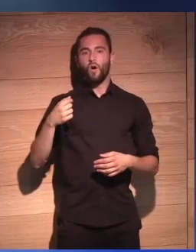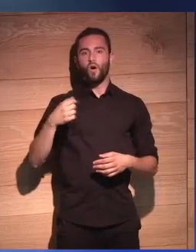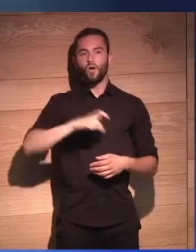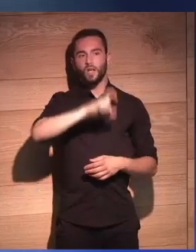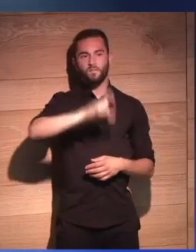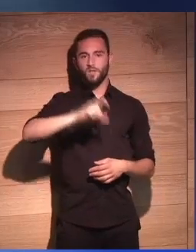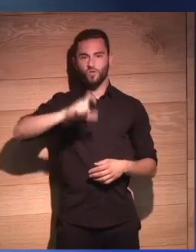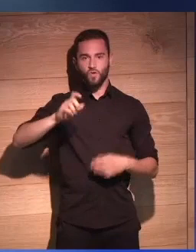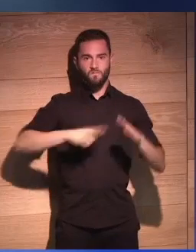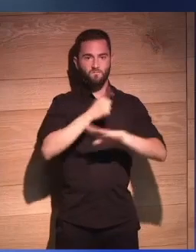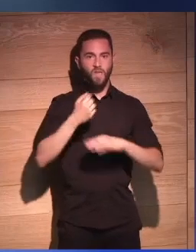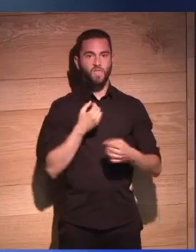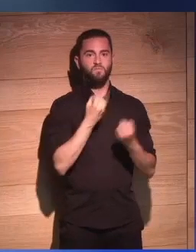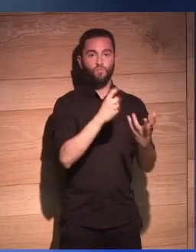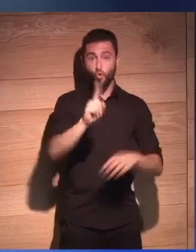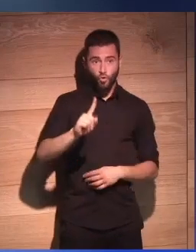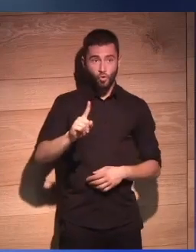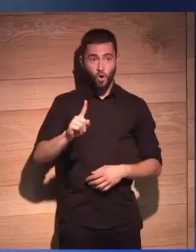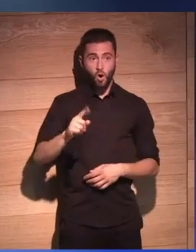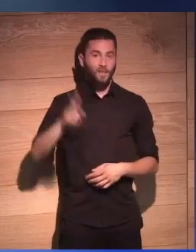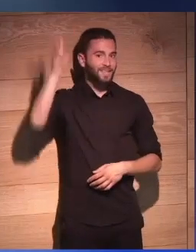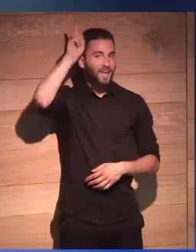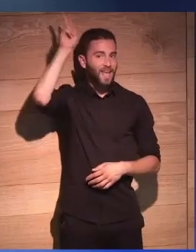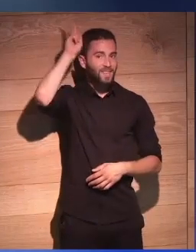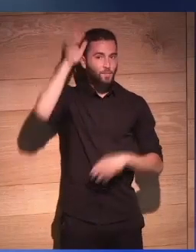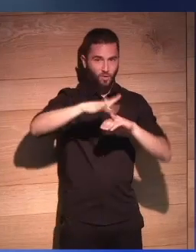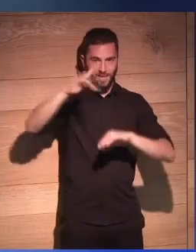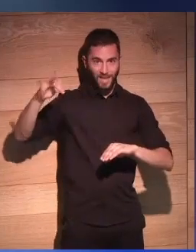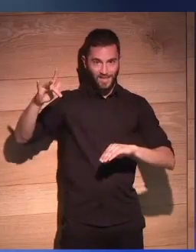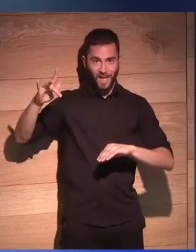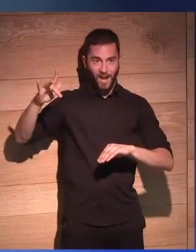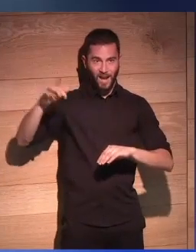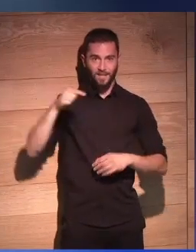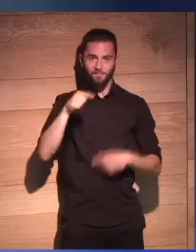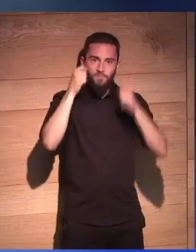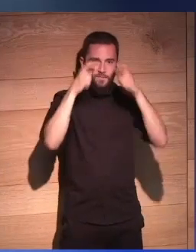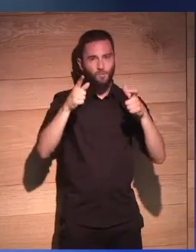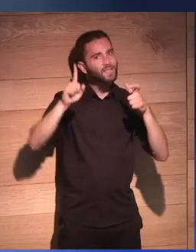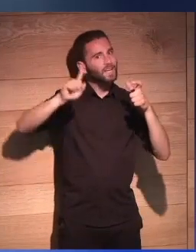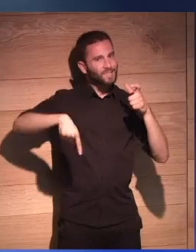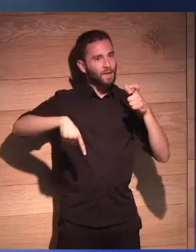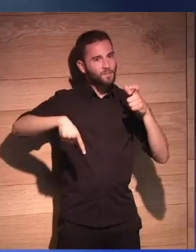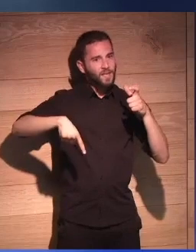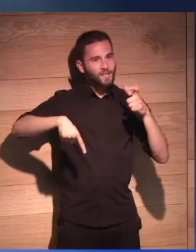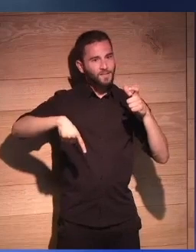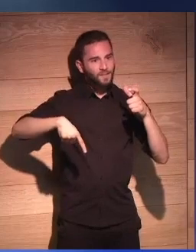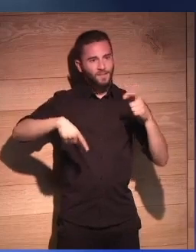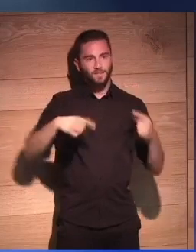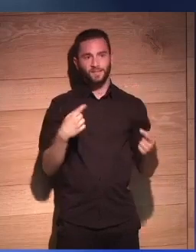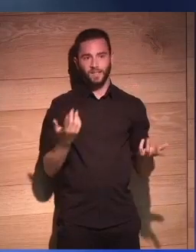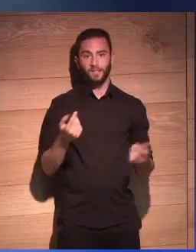las... Son los propios supuestos nativos digitales, que ellos también se están dando cuenta de que estos gadgets